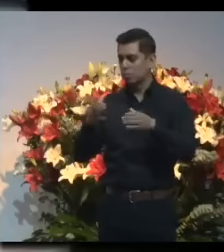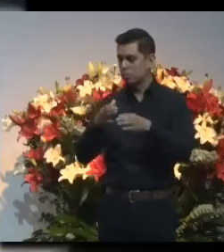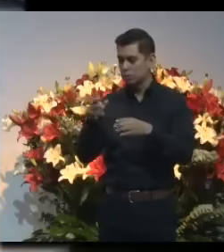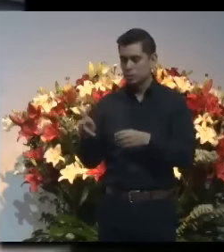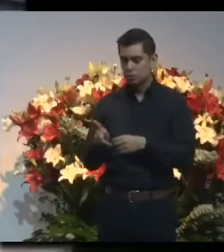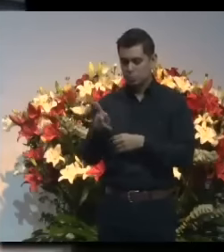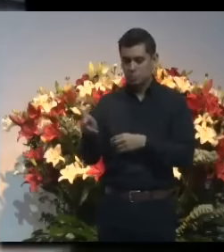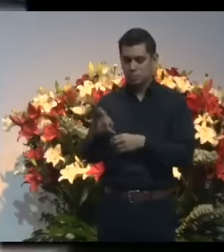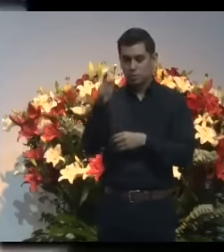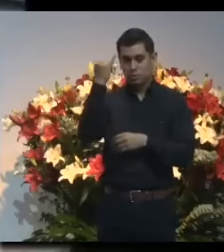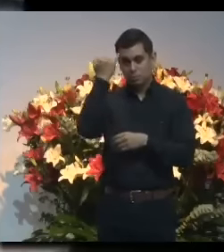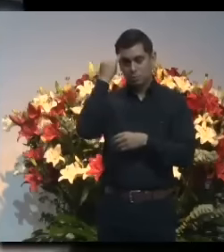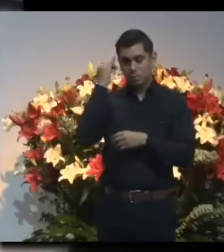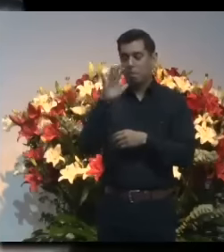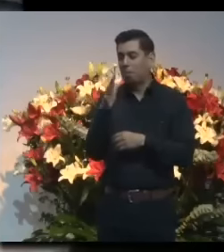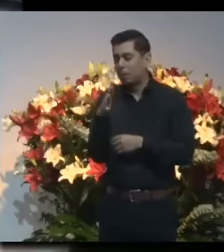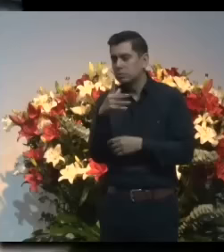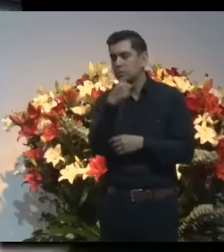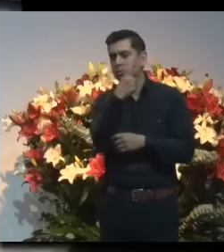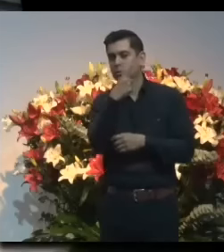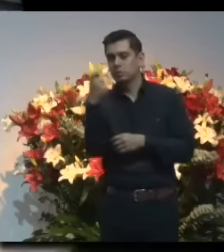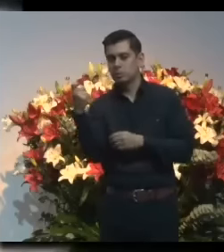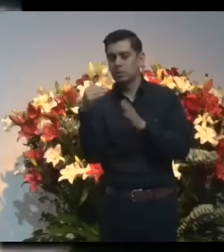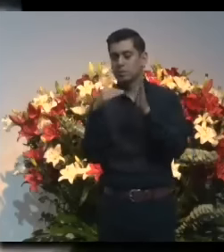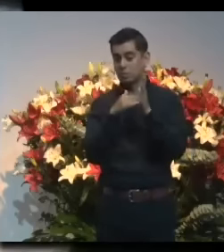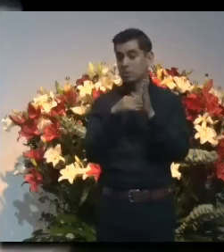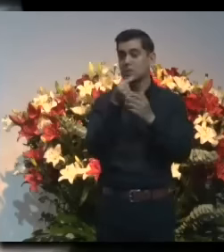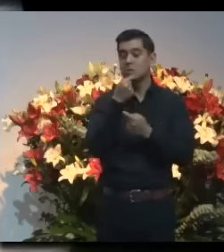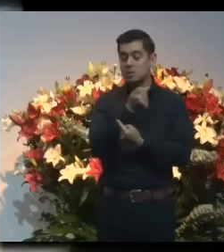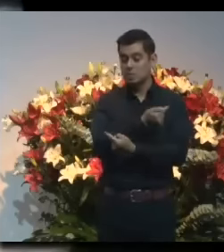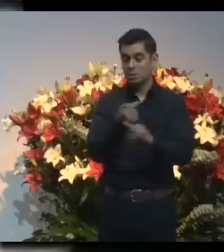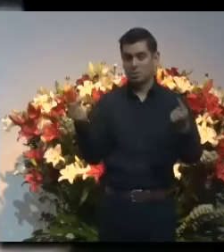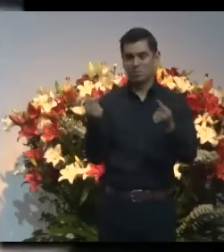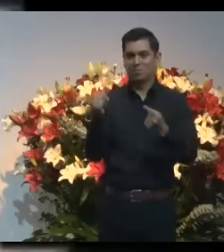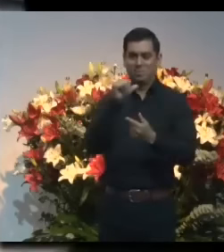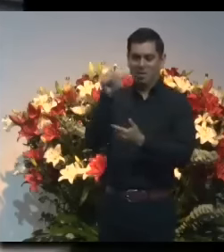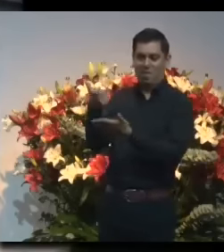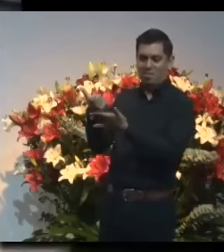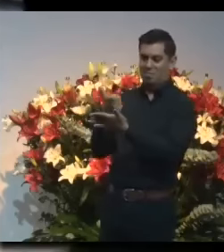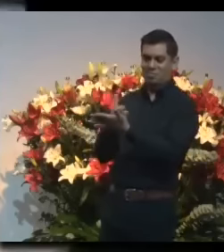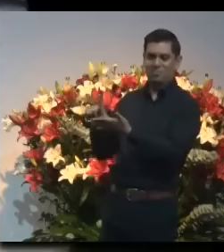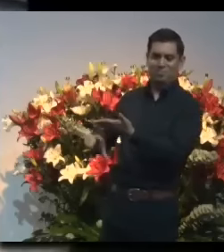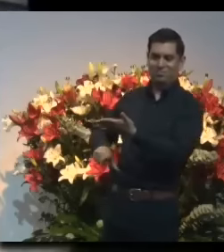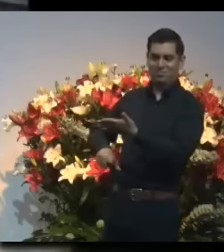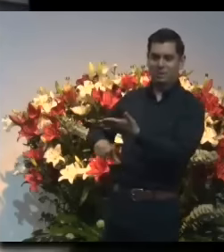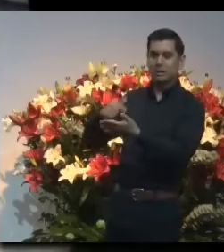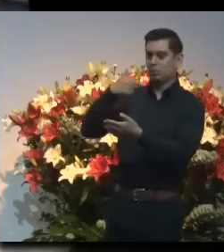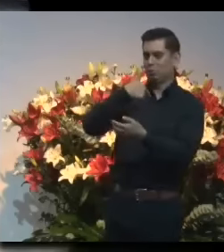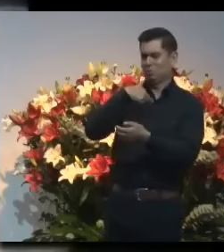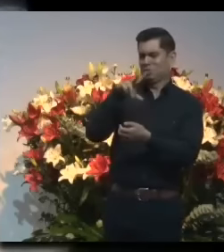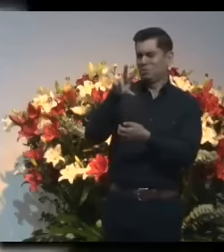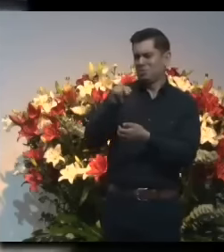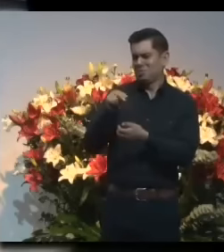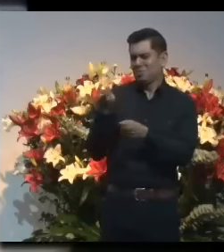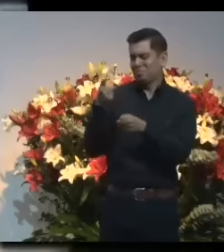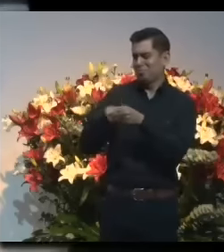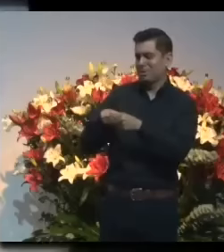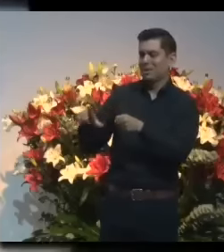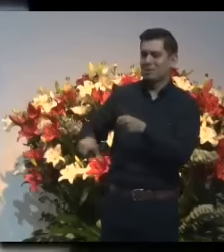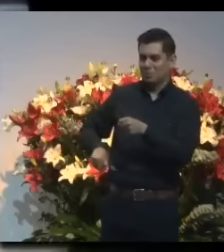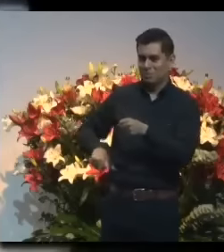llegamos a atender a 100,000 niños sin un peso del gobierno. Entonces, yo no necesité estar en el gobierno. Ahora